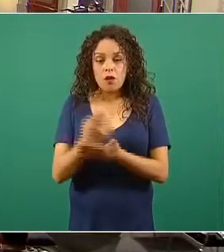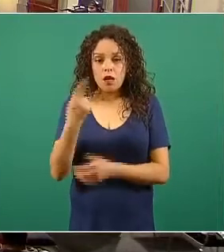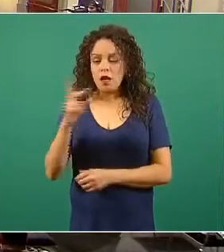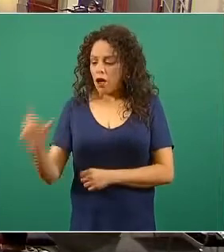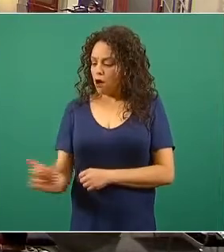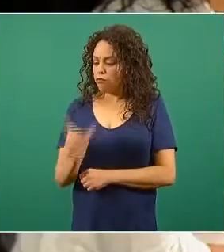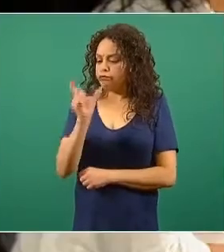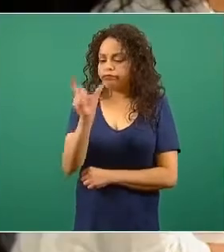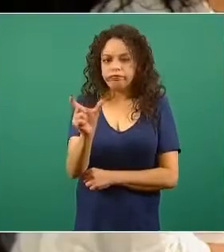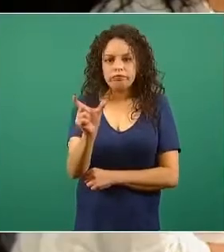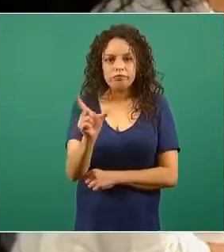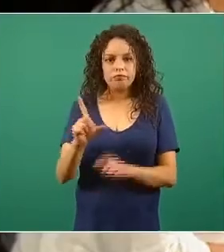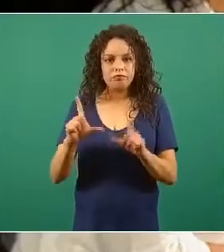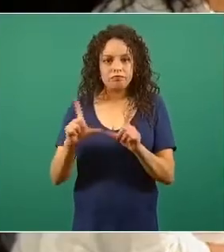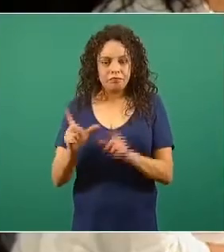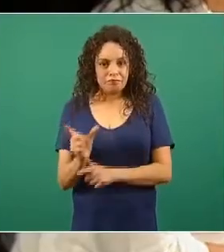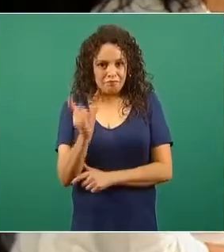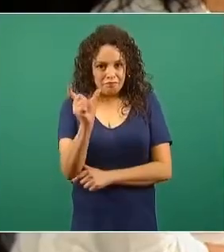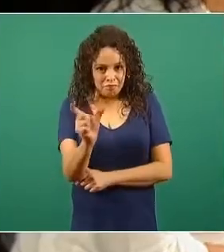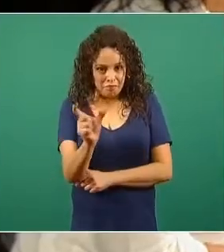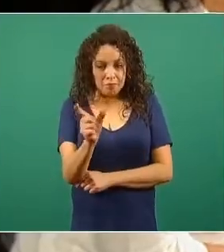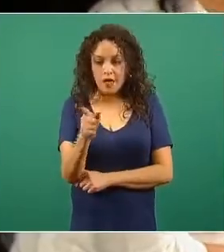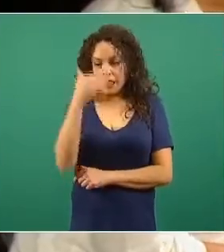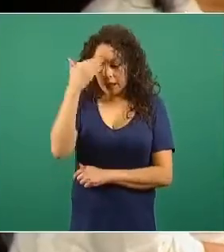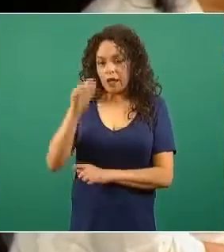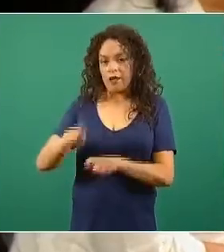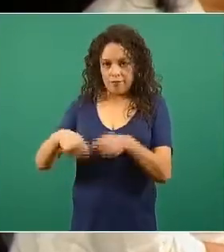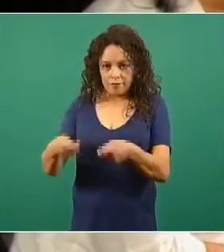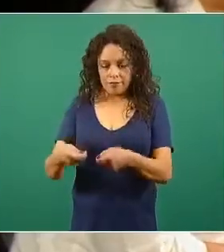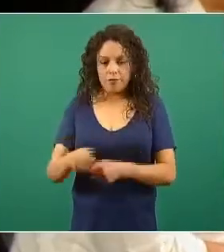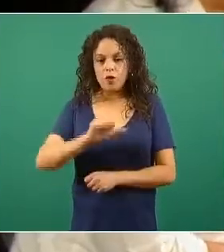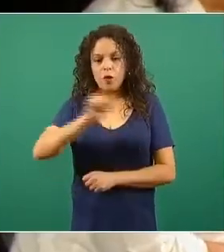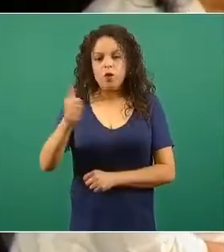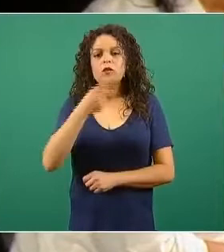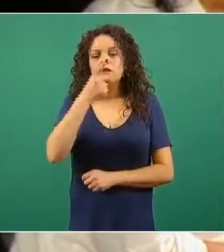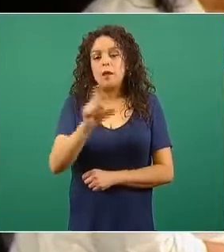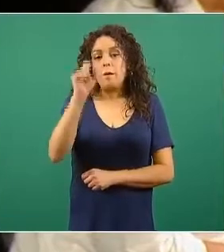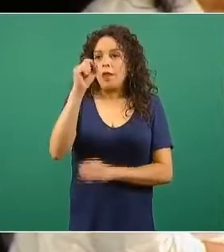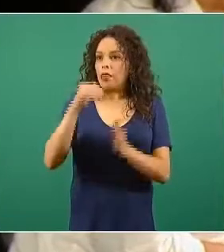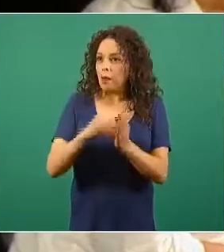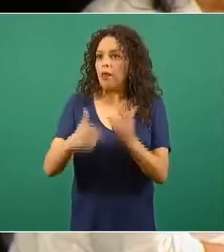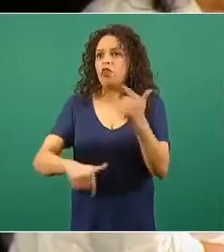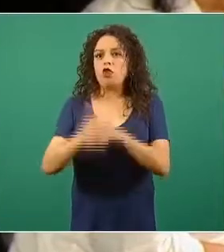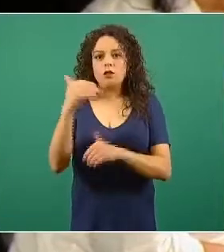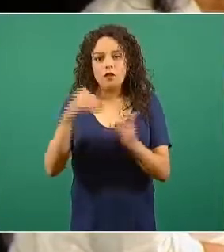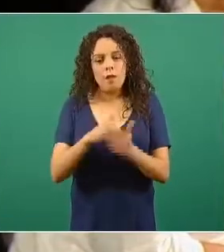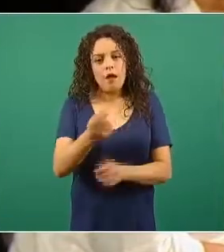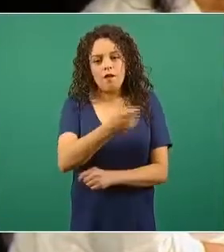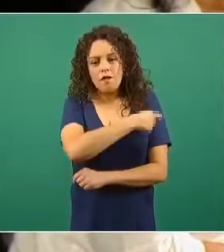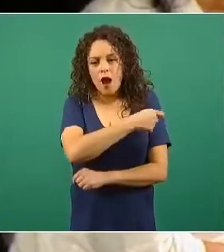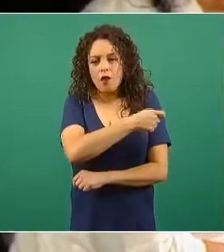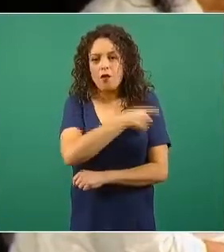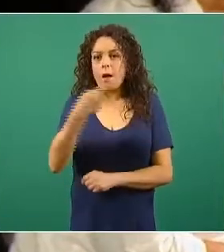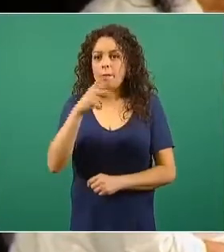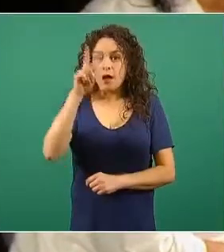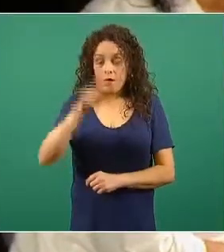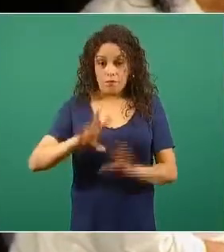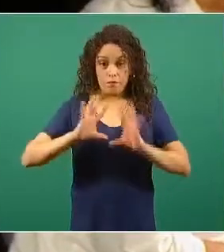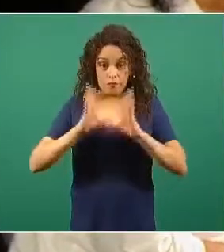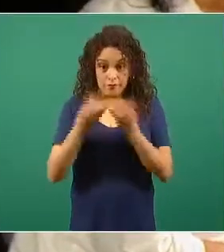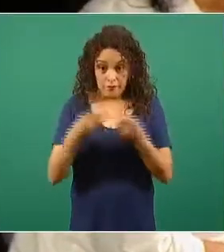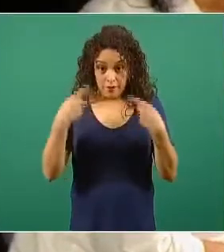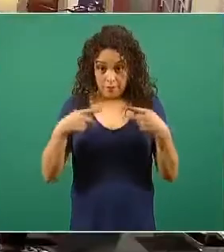credencial. Un segundo tema al respecto, se ha hablado de 20,000, 12,000 y vacunas, pero el personal son